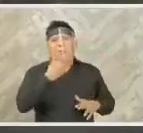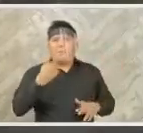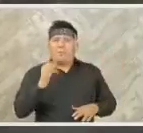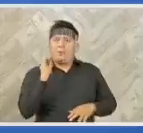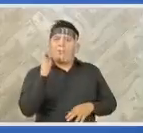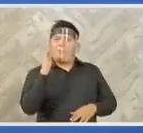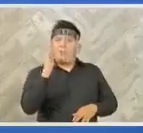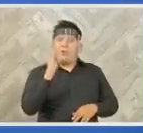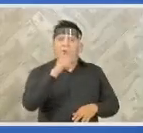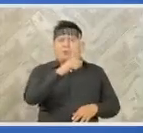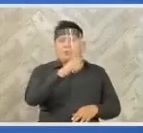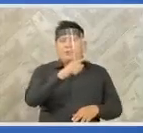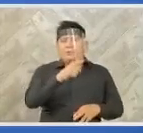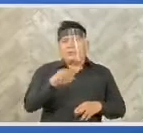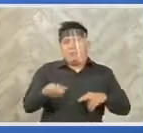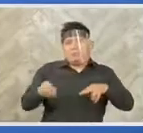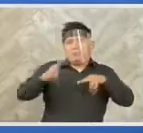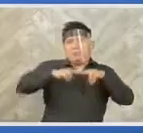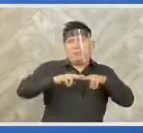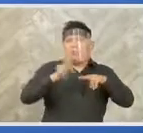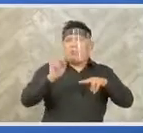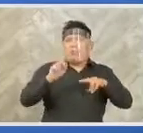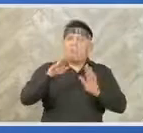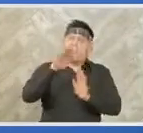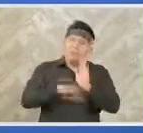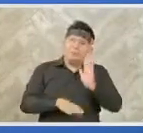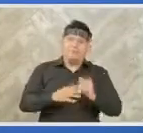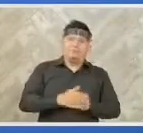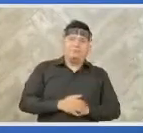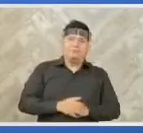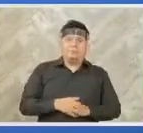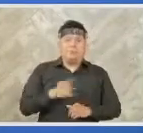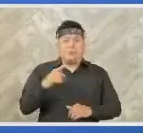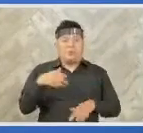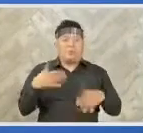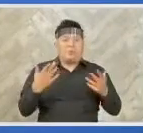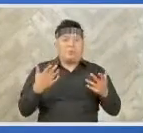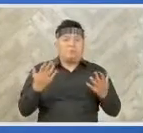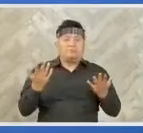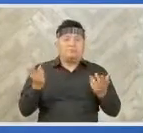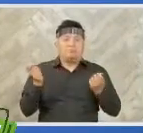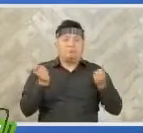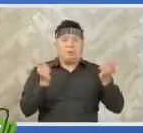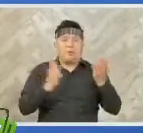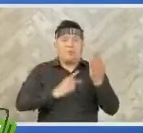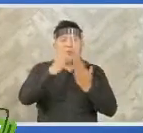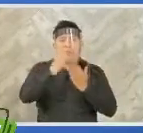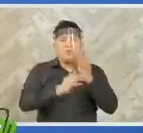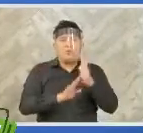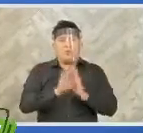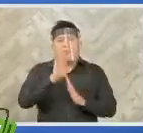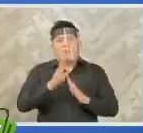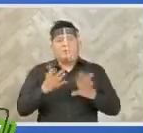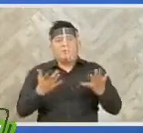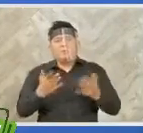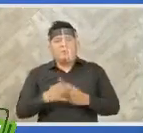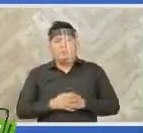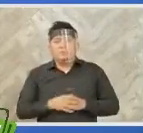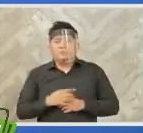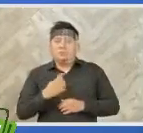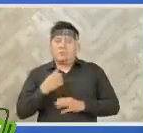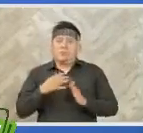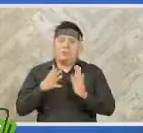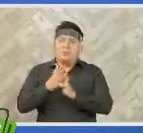Ahora quisiera contarles de cara como a la ejecución del plan de desarrollo. ¿Cómo podrían ustedes resumirnos esos 5